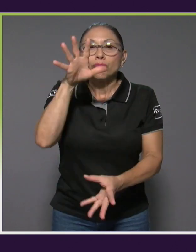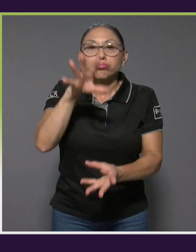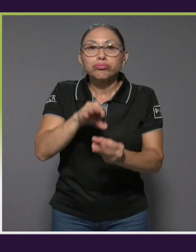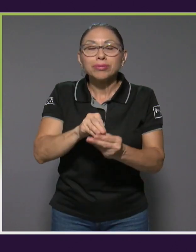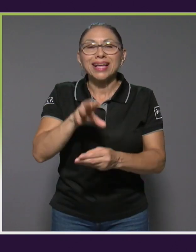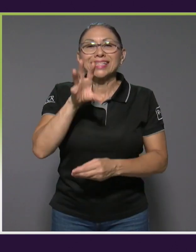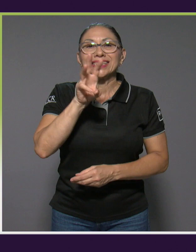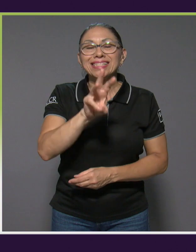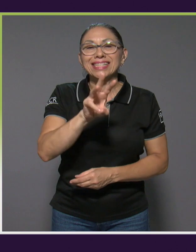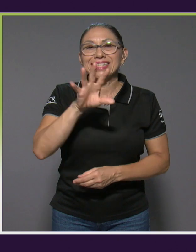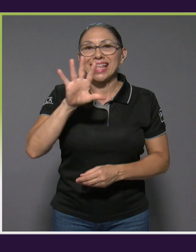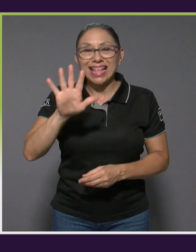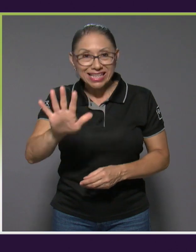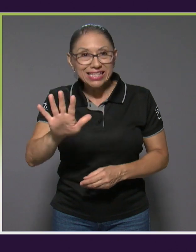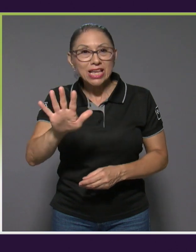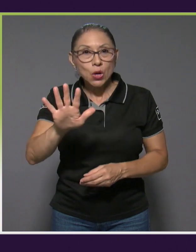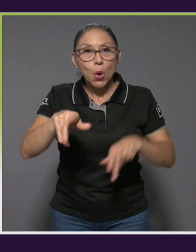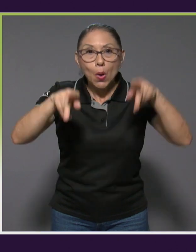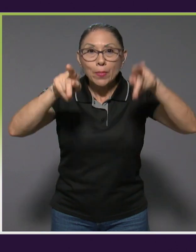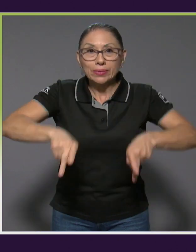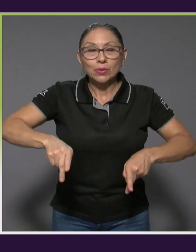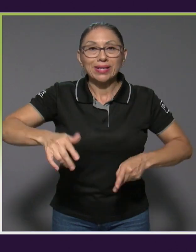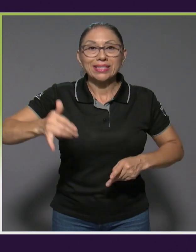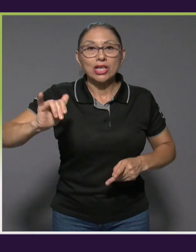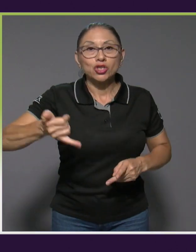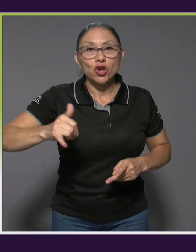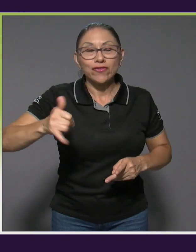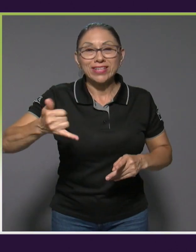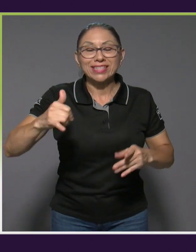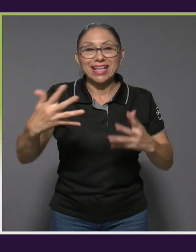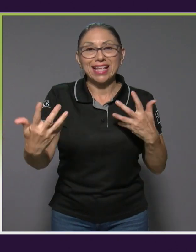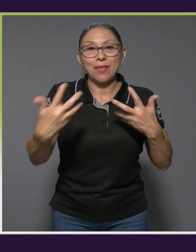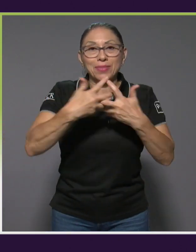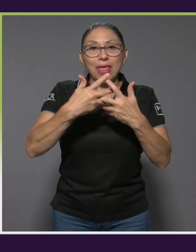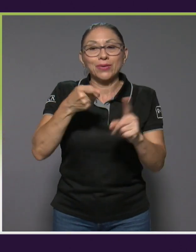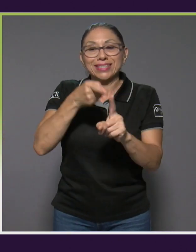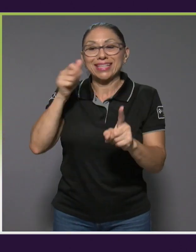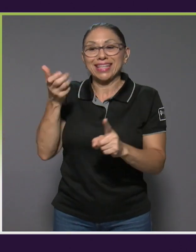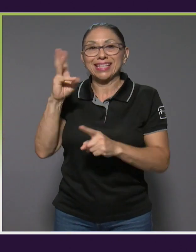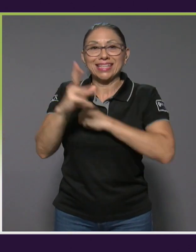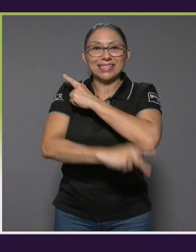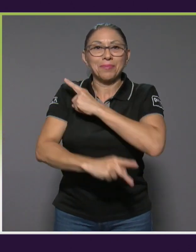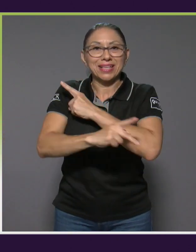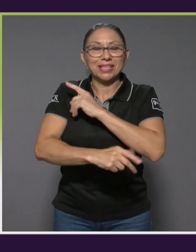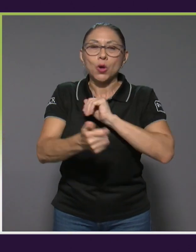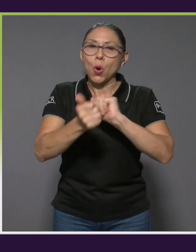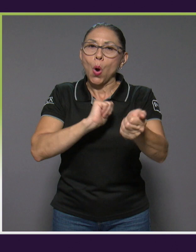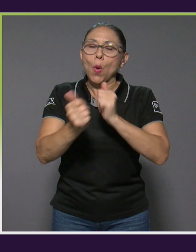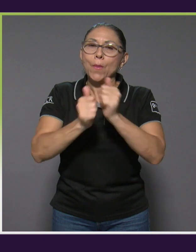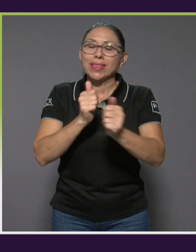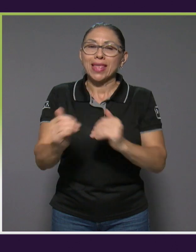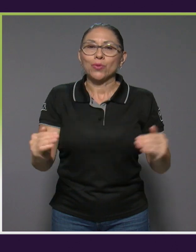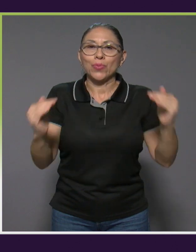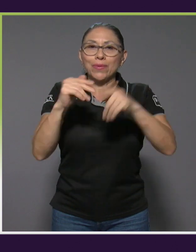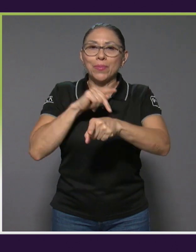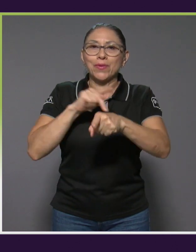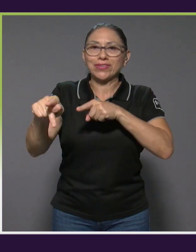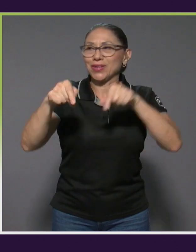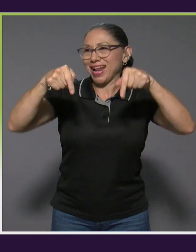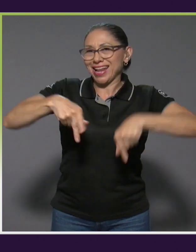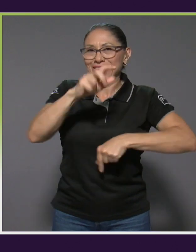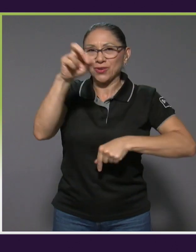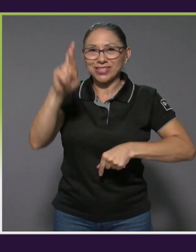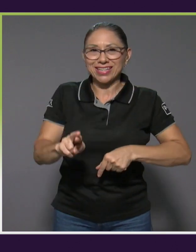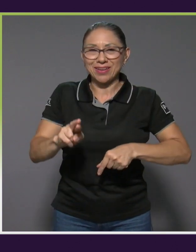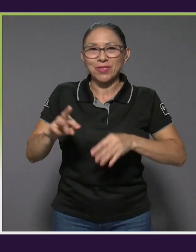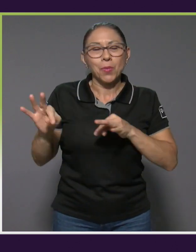65 surfistas adaptados de 16 países compitiendo de forma profesional en nuestro país como parte del